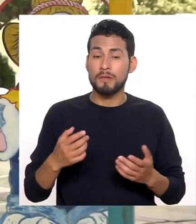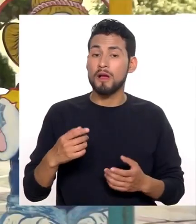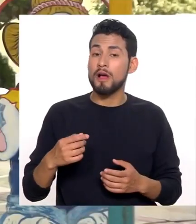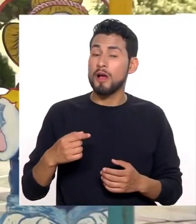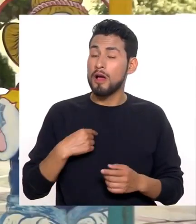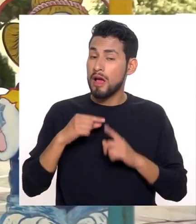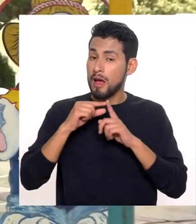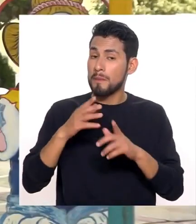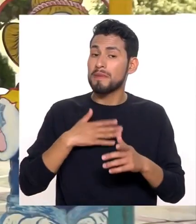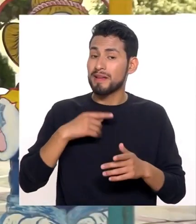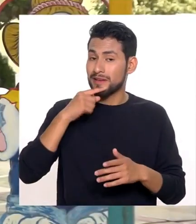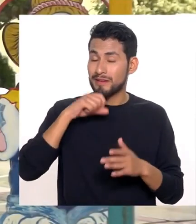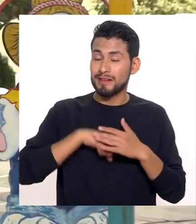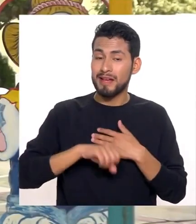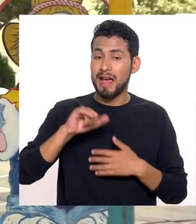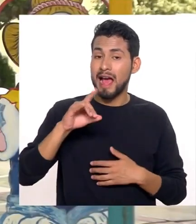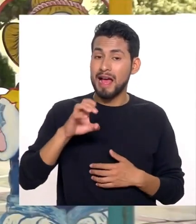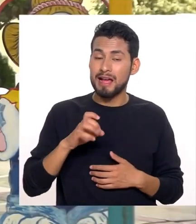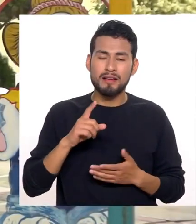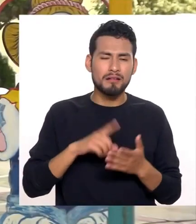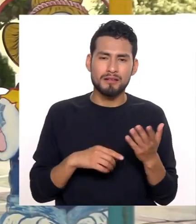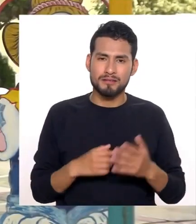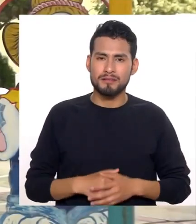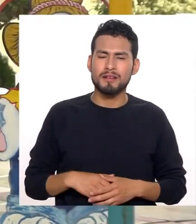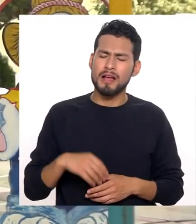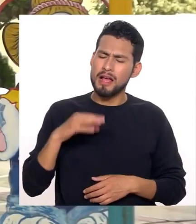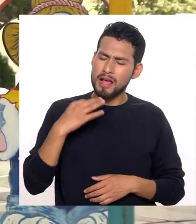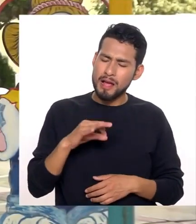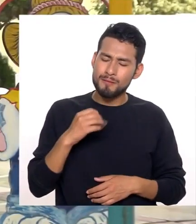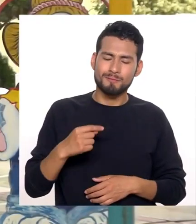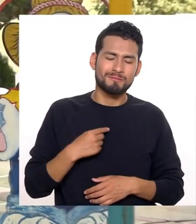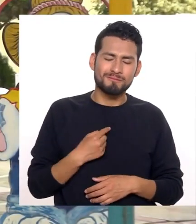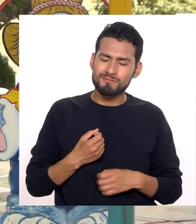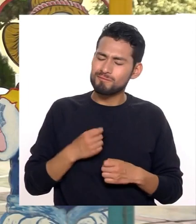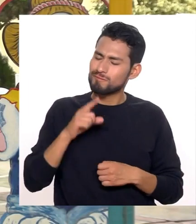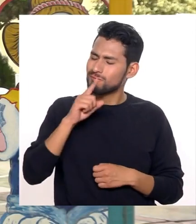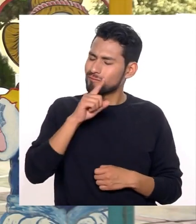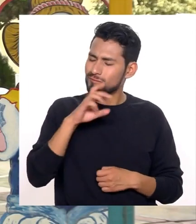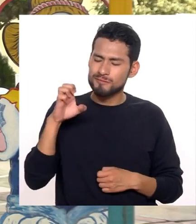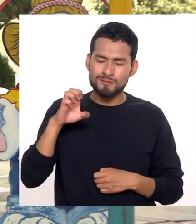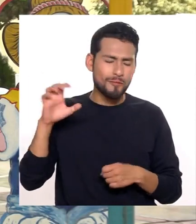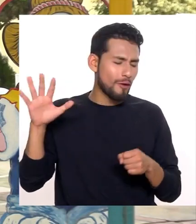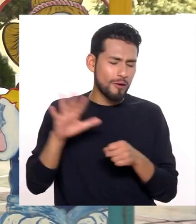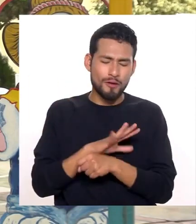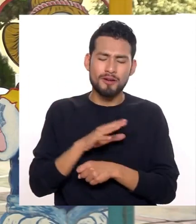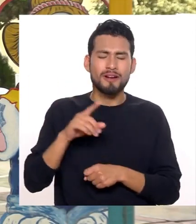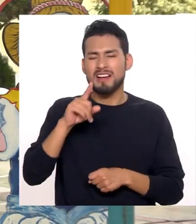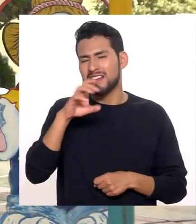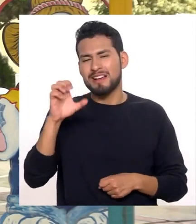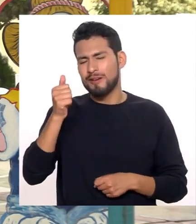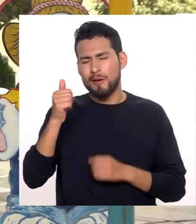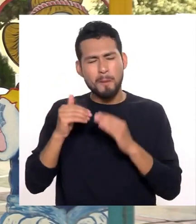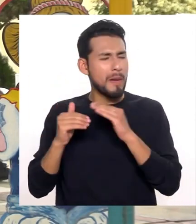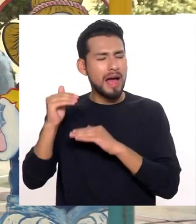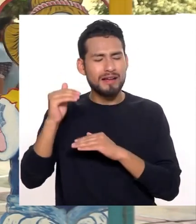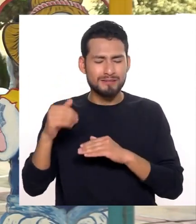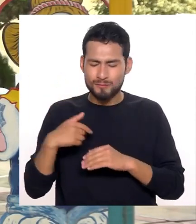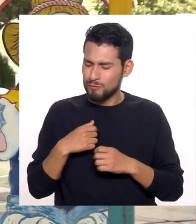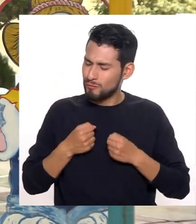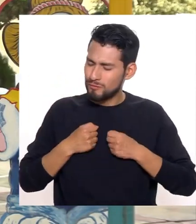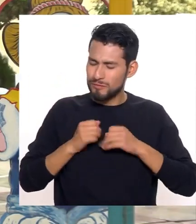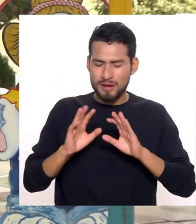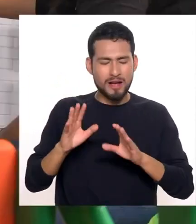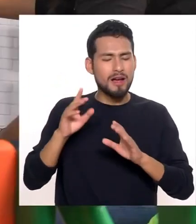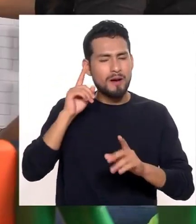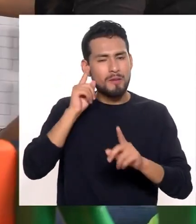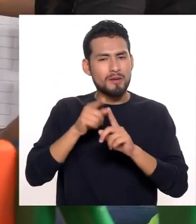Bueno, un mensaje para mi Jade sería que siempre voy a dar el 100%, hasta el 110%, lo que sea